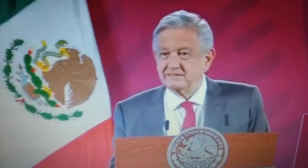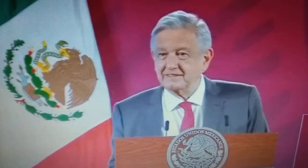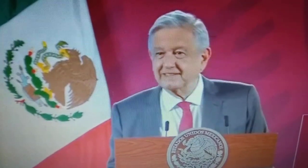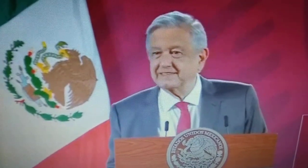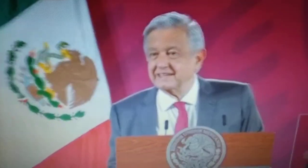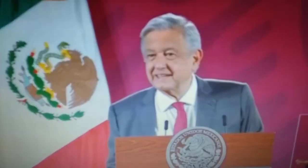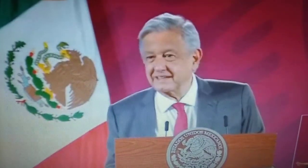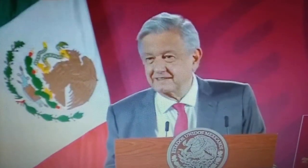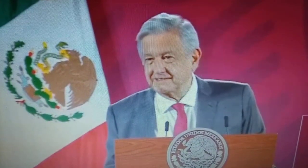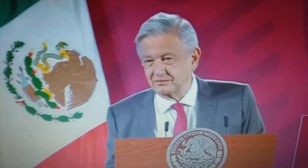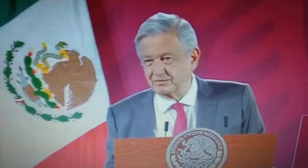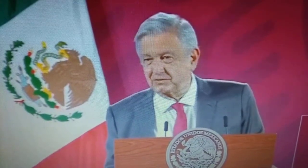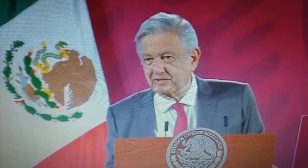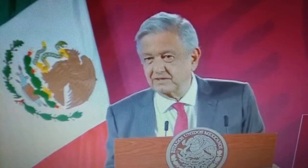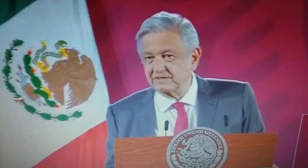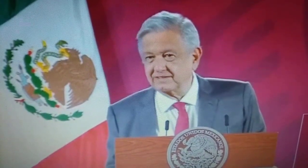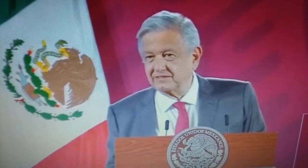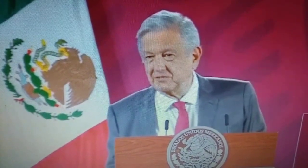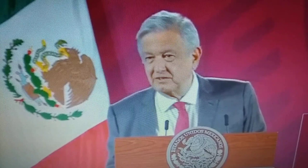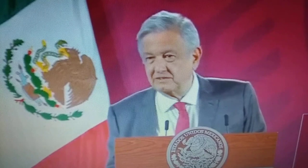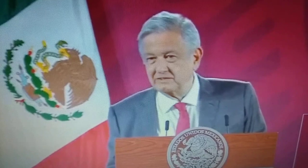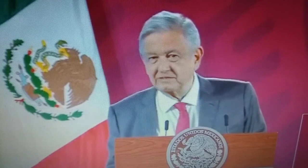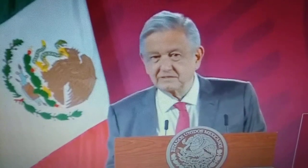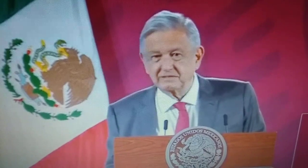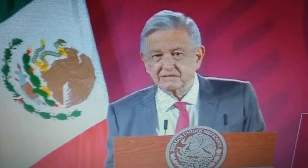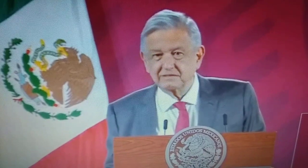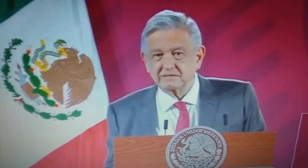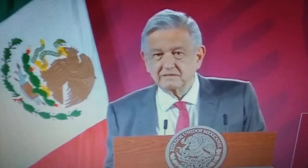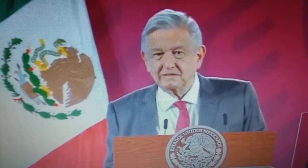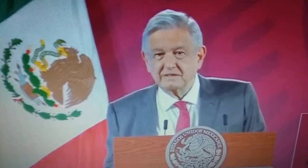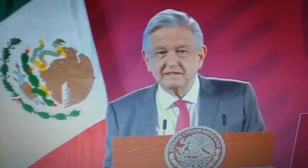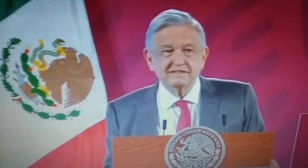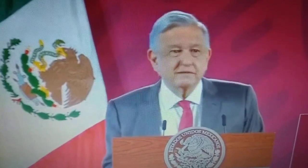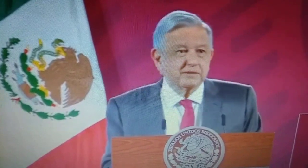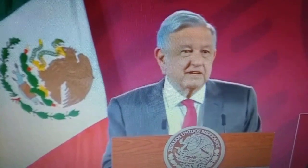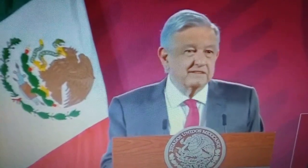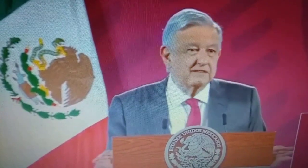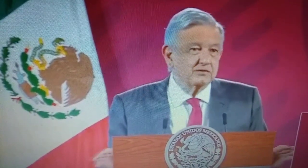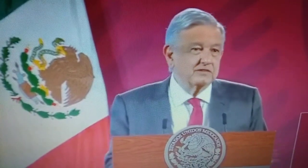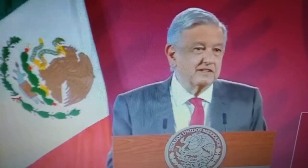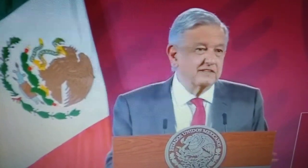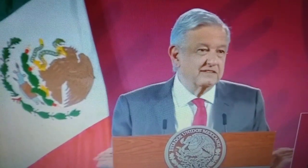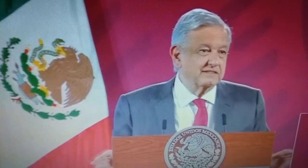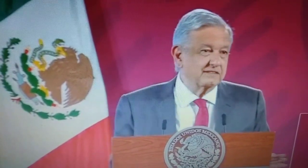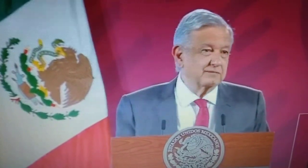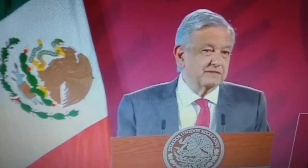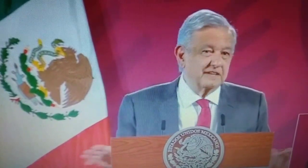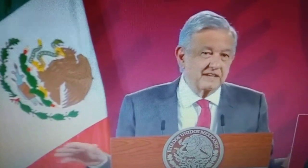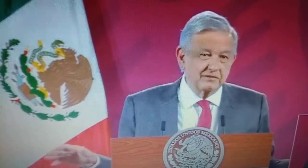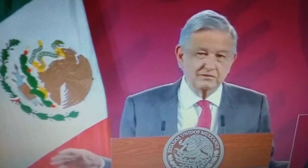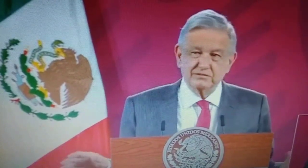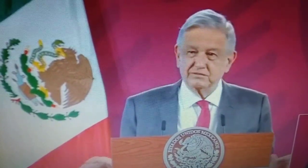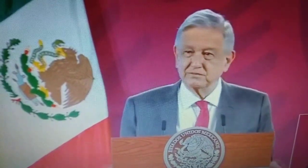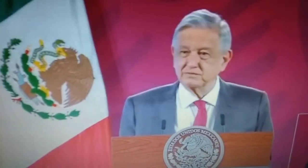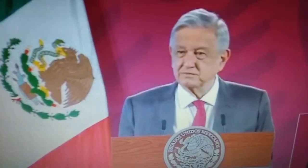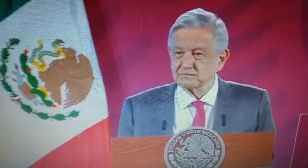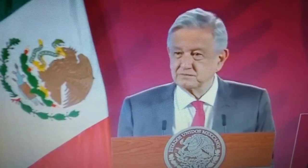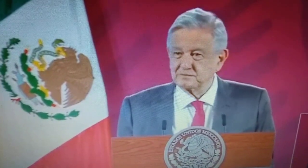privatizan, entregan los ferrocarriles nacionales y desaparecen los trenes de